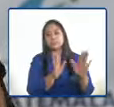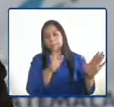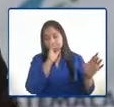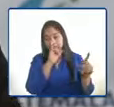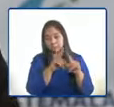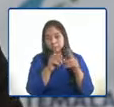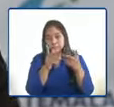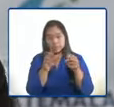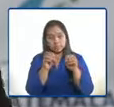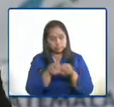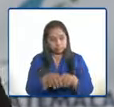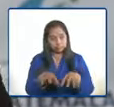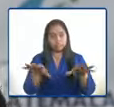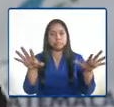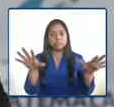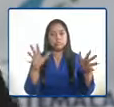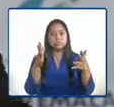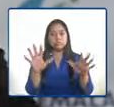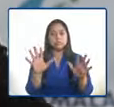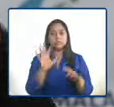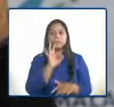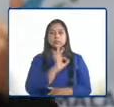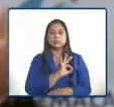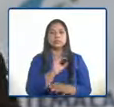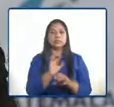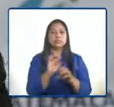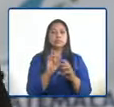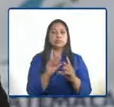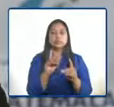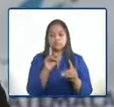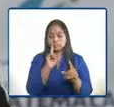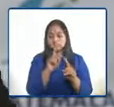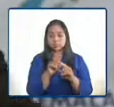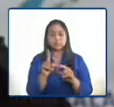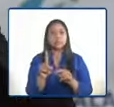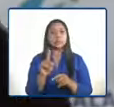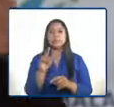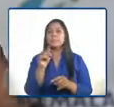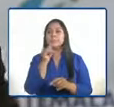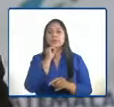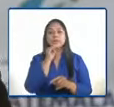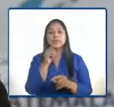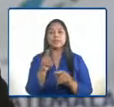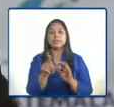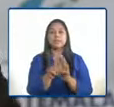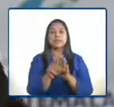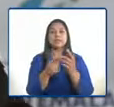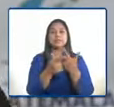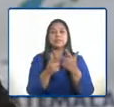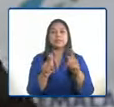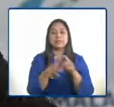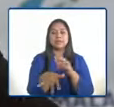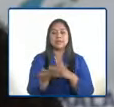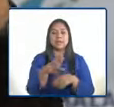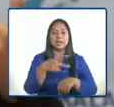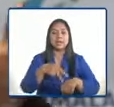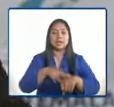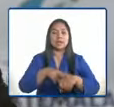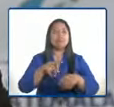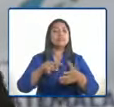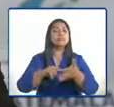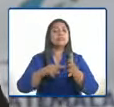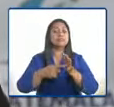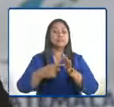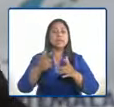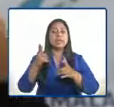ampliado la cobertura de medidas socioeducativas, que son medidas no privativas de libertad a nivel nacional, de manera que los jueces